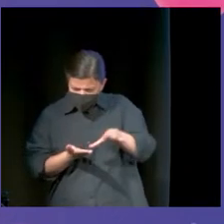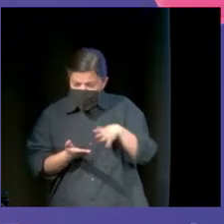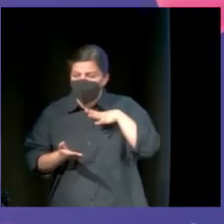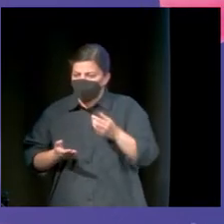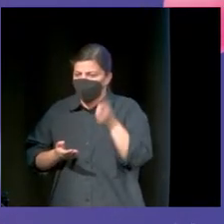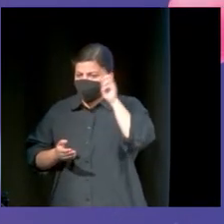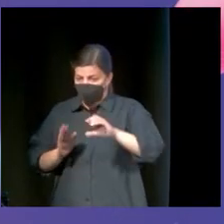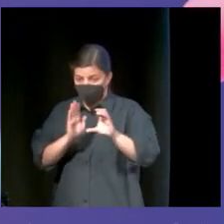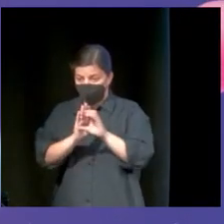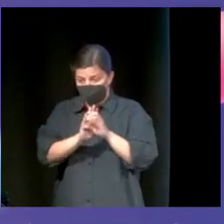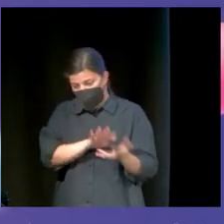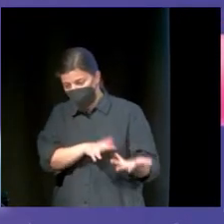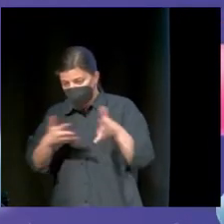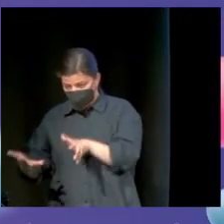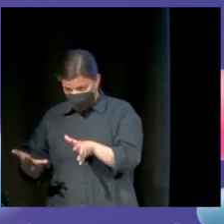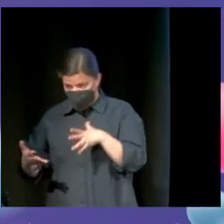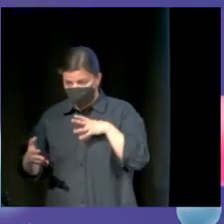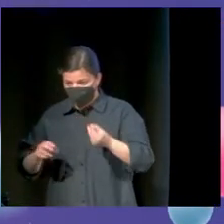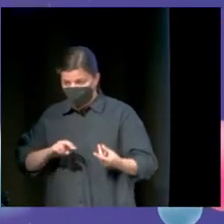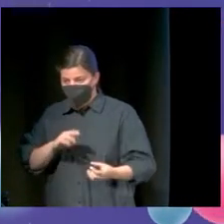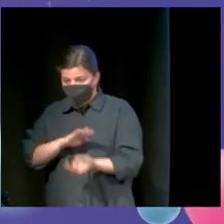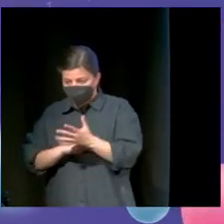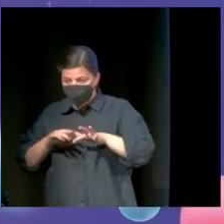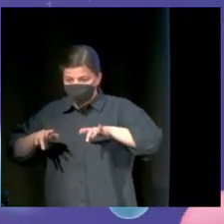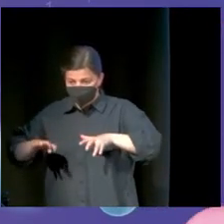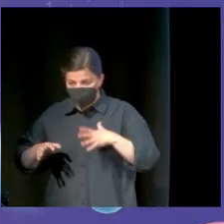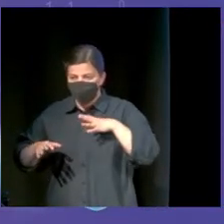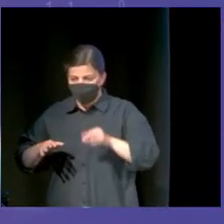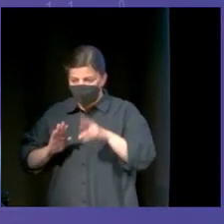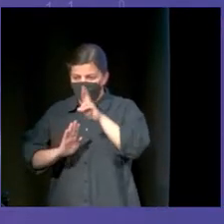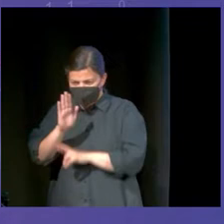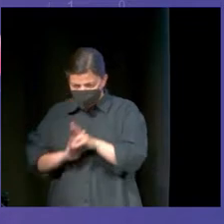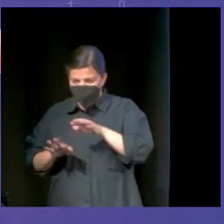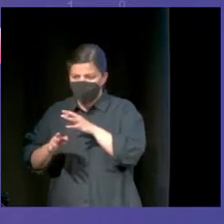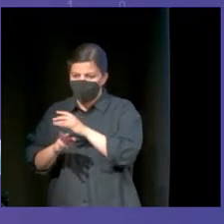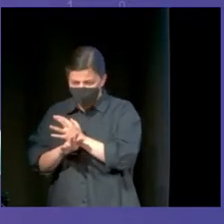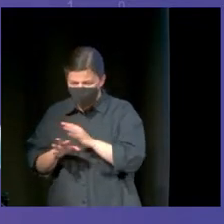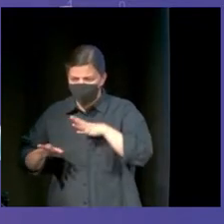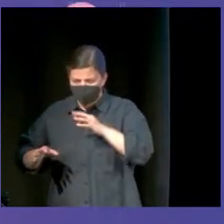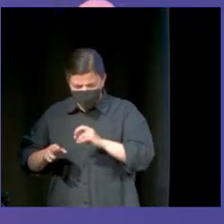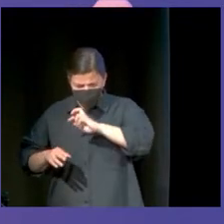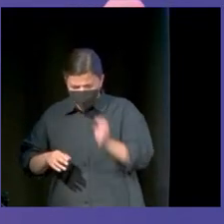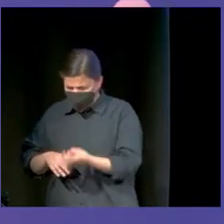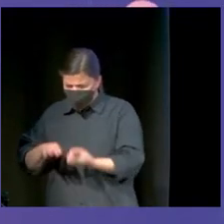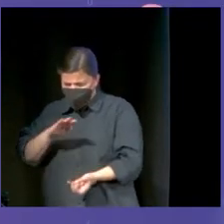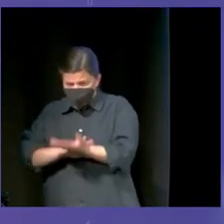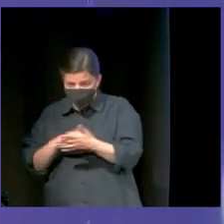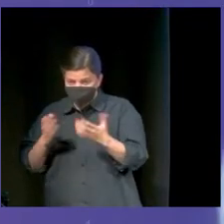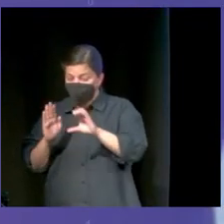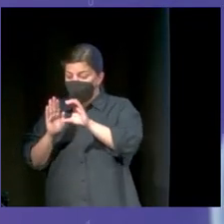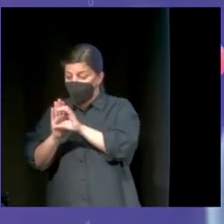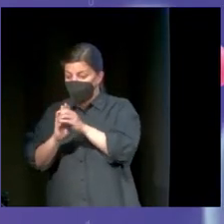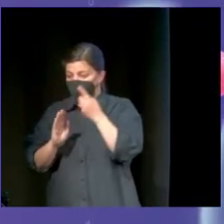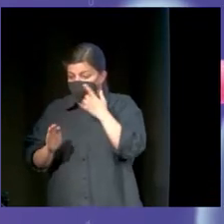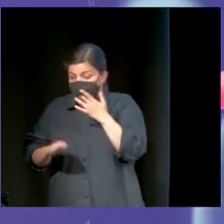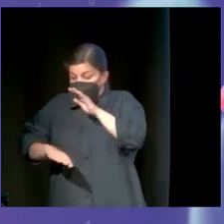código puedes crear reglas del juego puedes crear casos de uso nuevos básicamente es código que oye